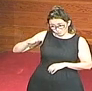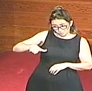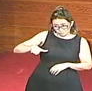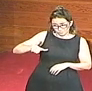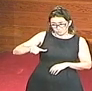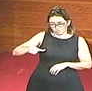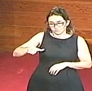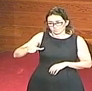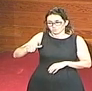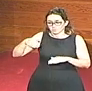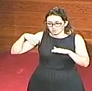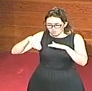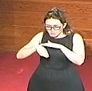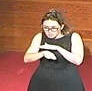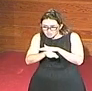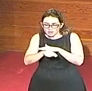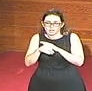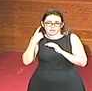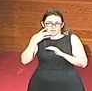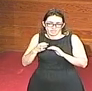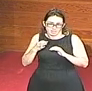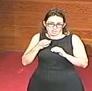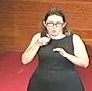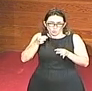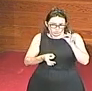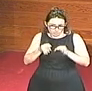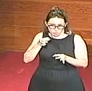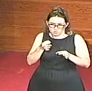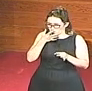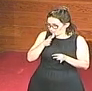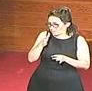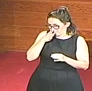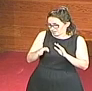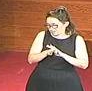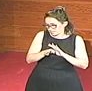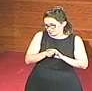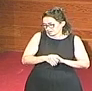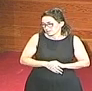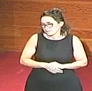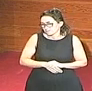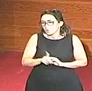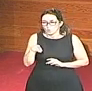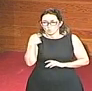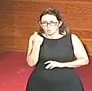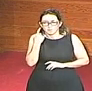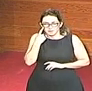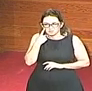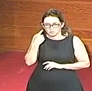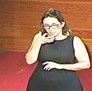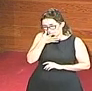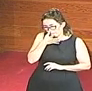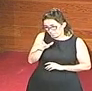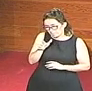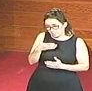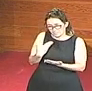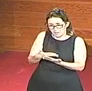judiciales. Después veremos qué efecto tiene esa arma, ¿no? Esas demandas que se